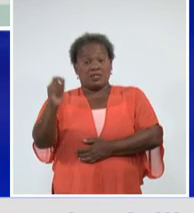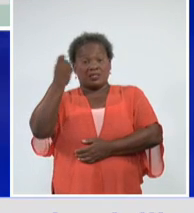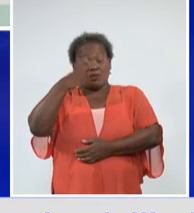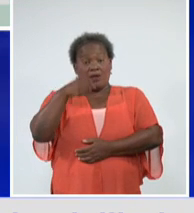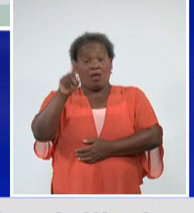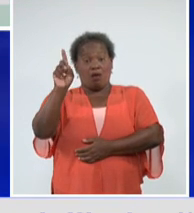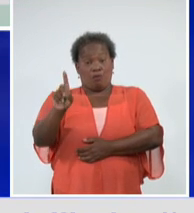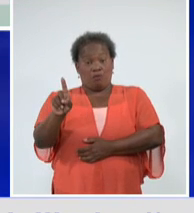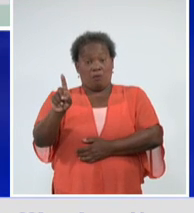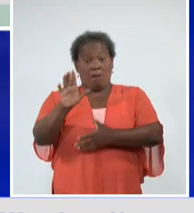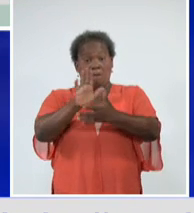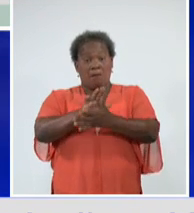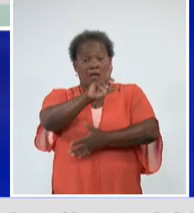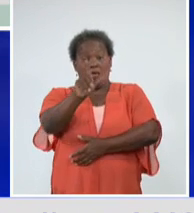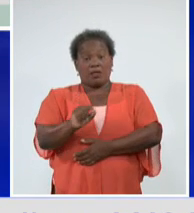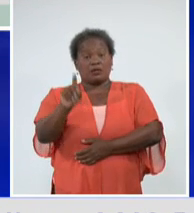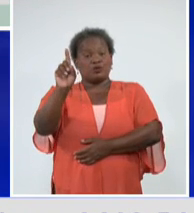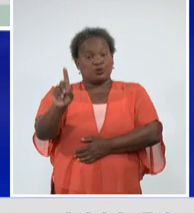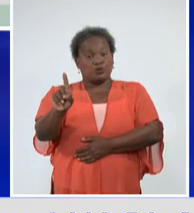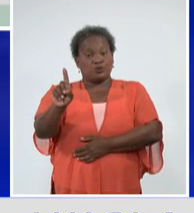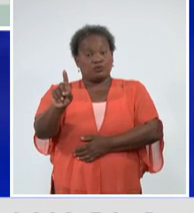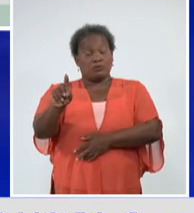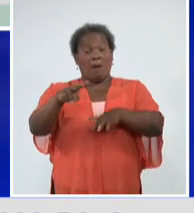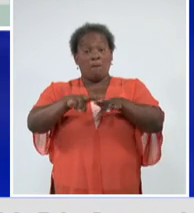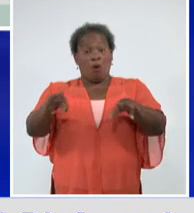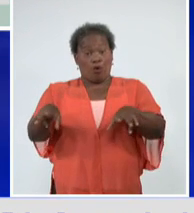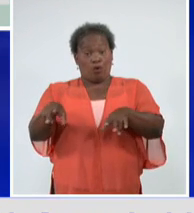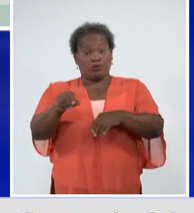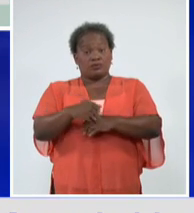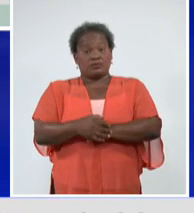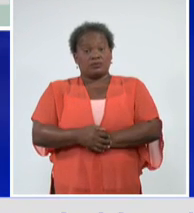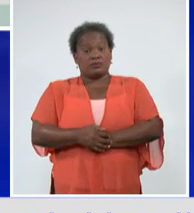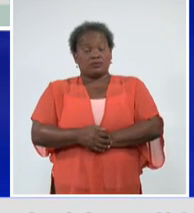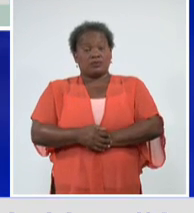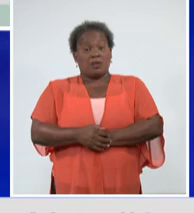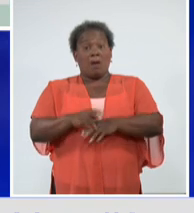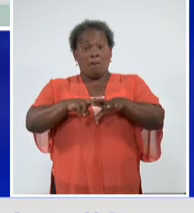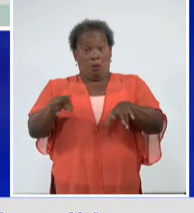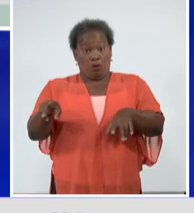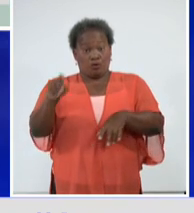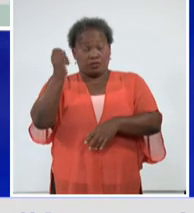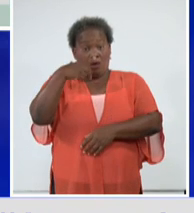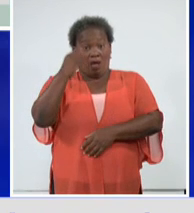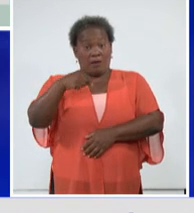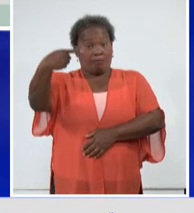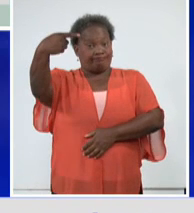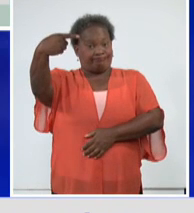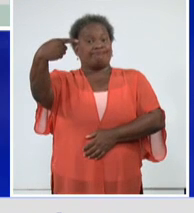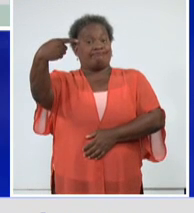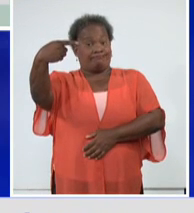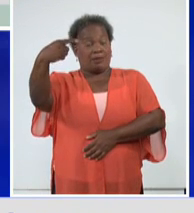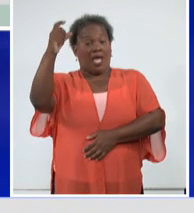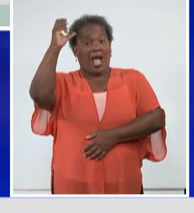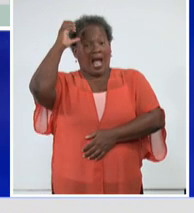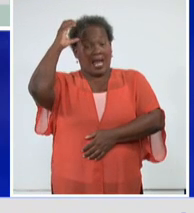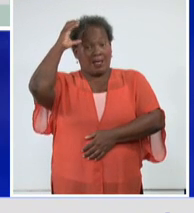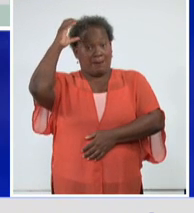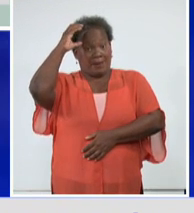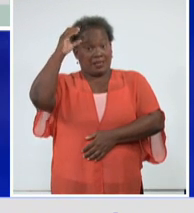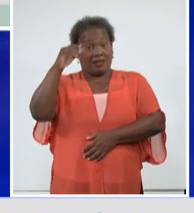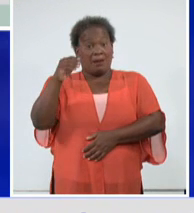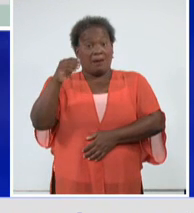Mayabeque 1. Morón de Ciego de Ávila a la cabeza, Calimete,